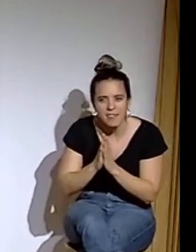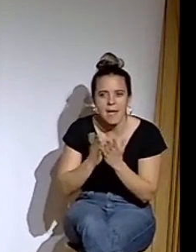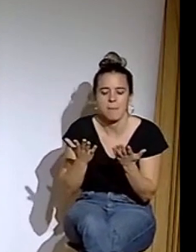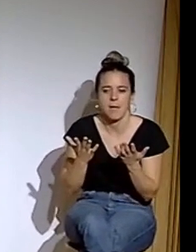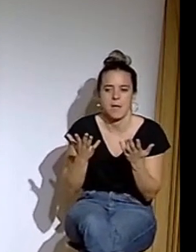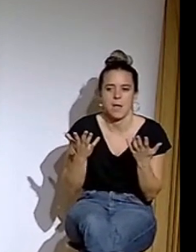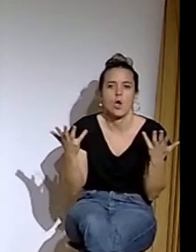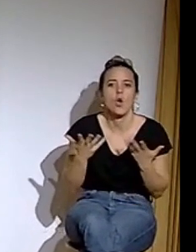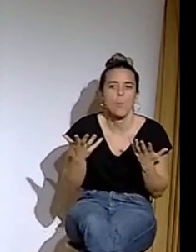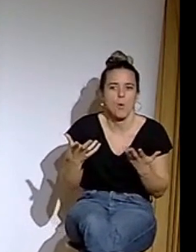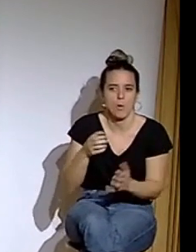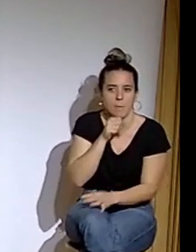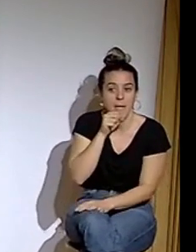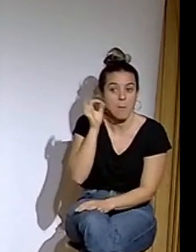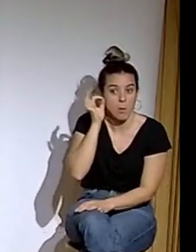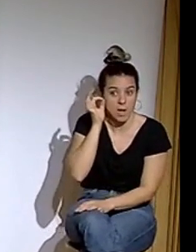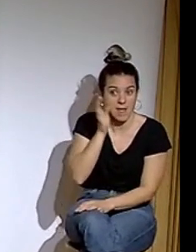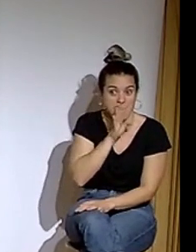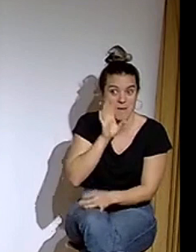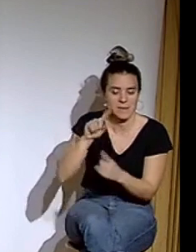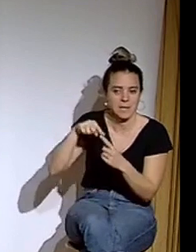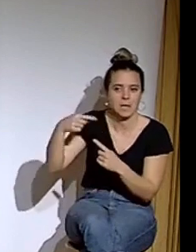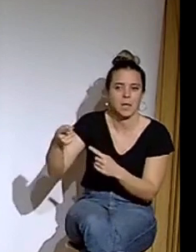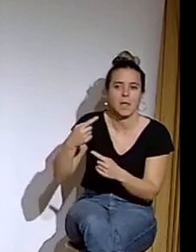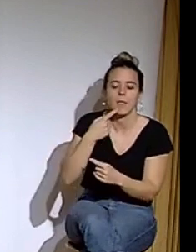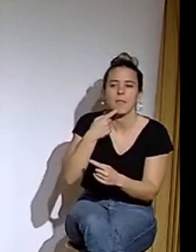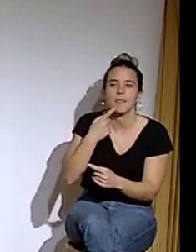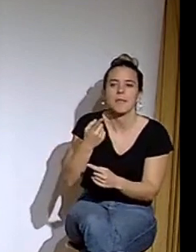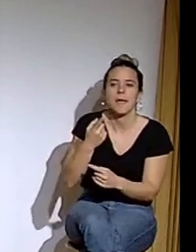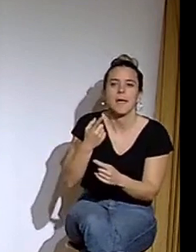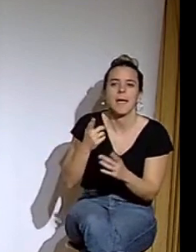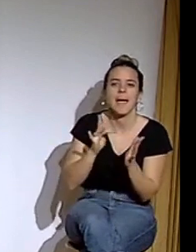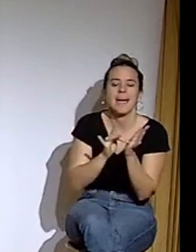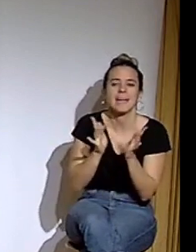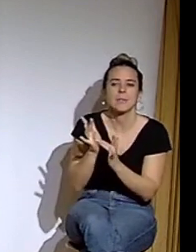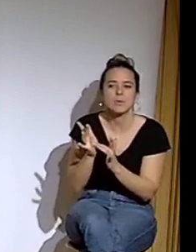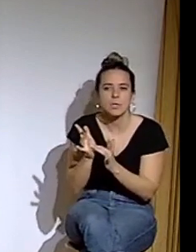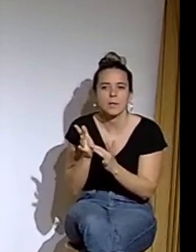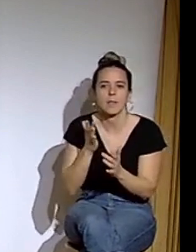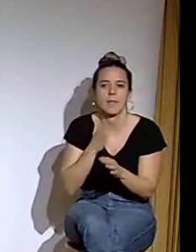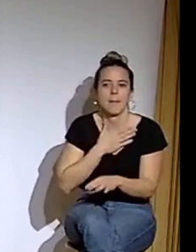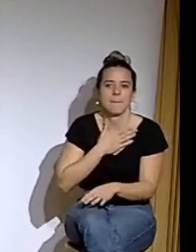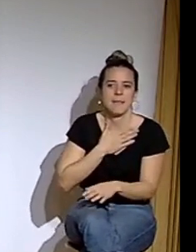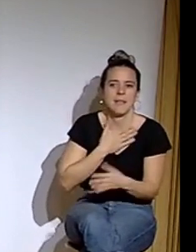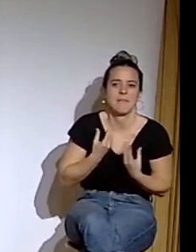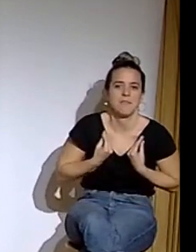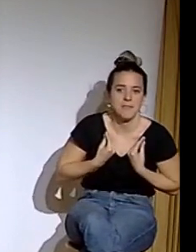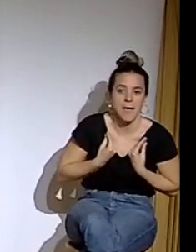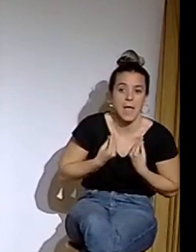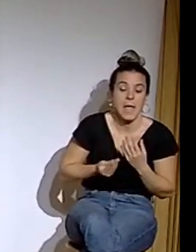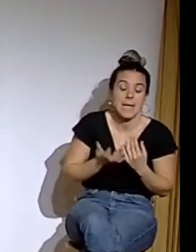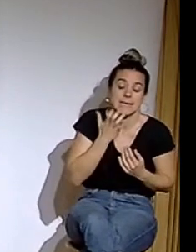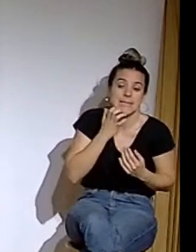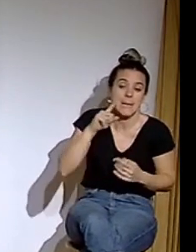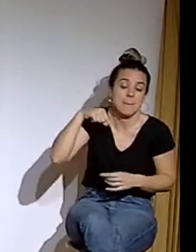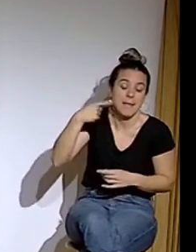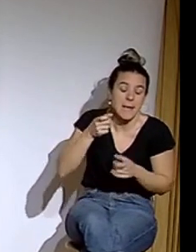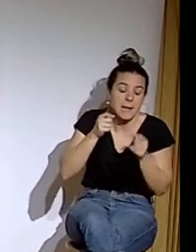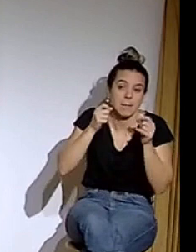materna rezaba diciendo Jesusito de mí Hay vida si amanezco a amanezco y si no al hombre